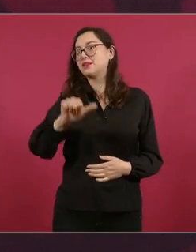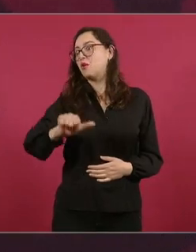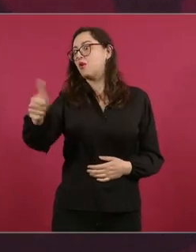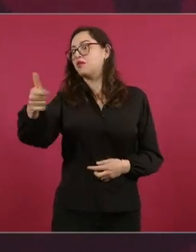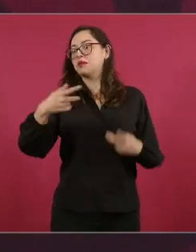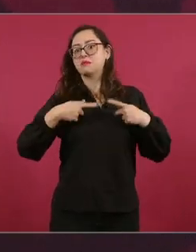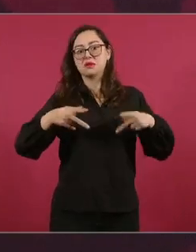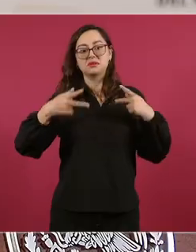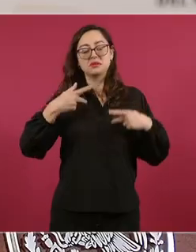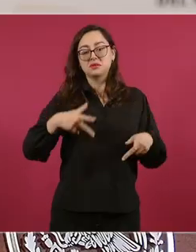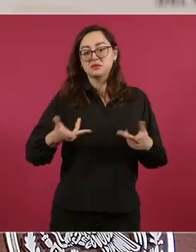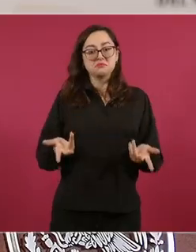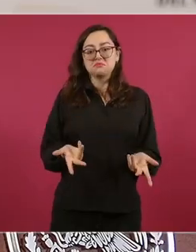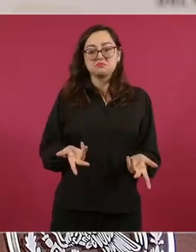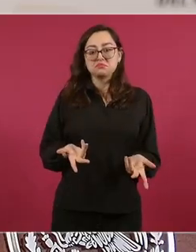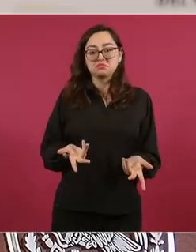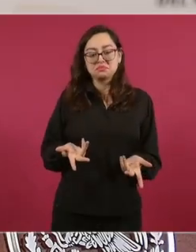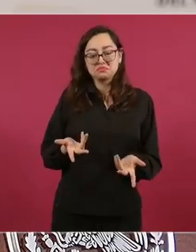pero a ver,